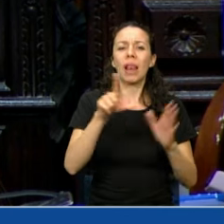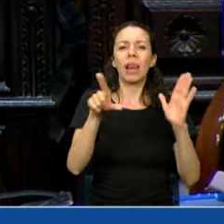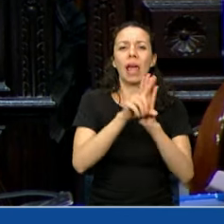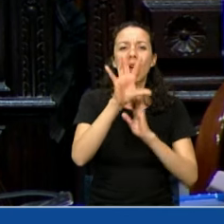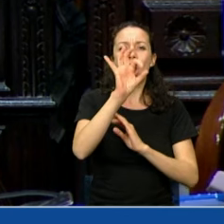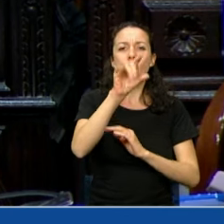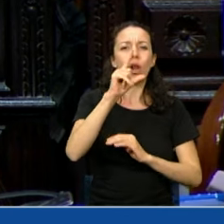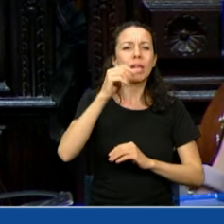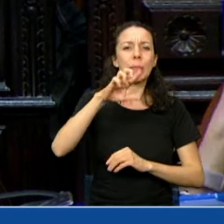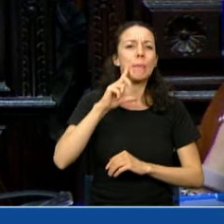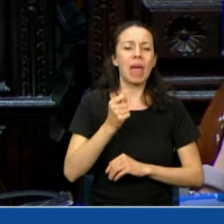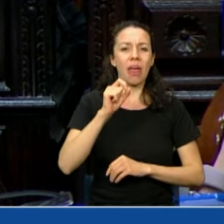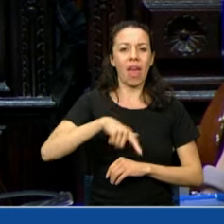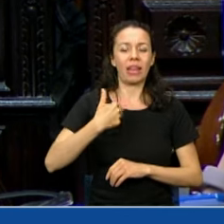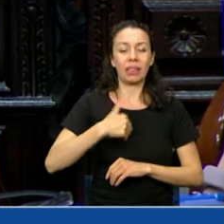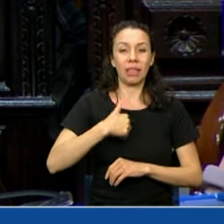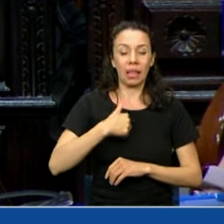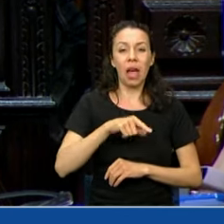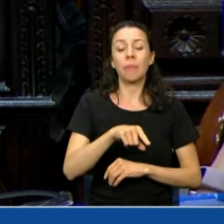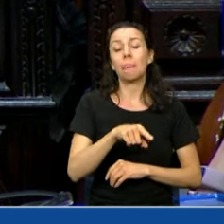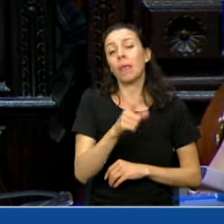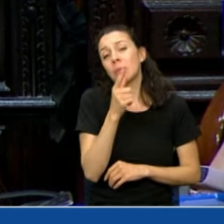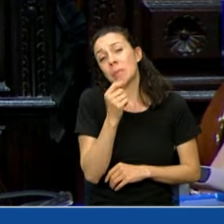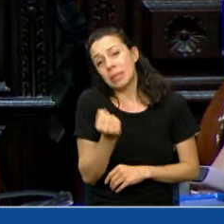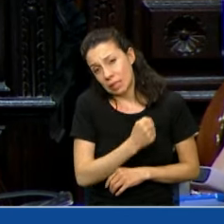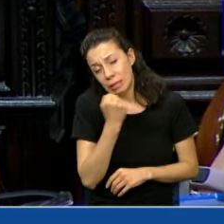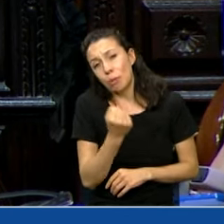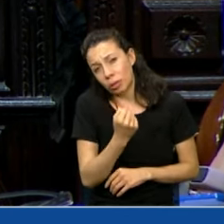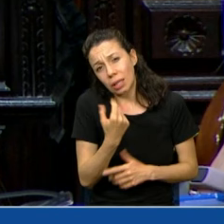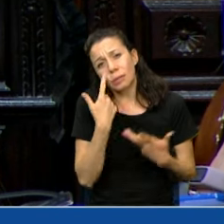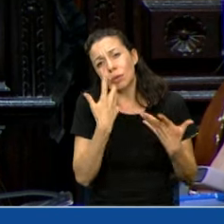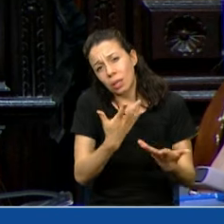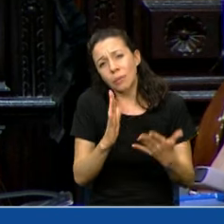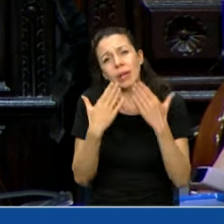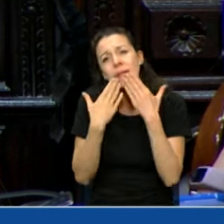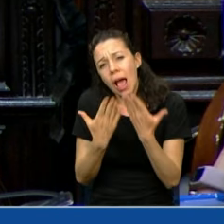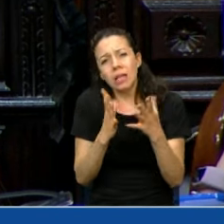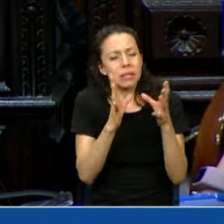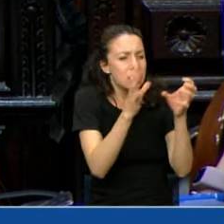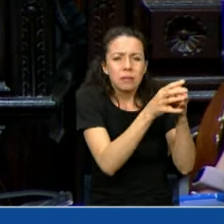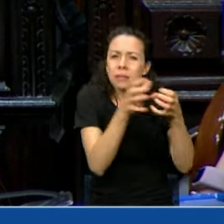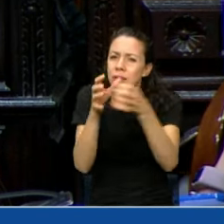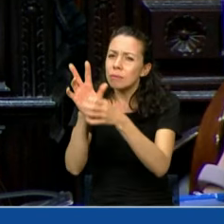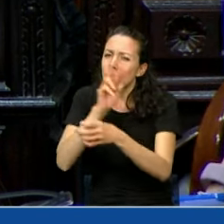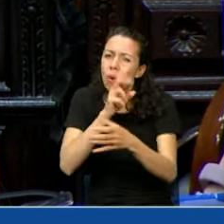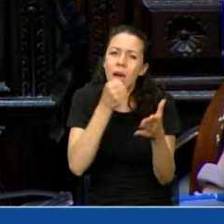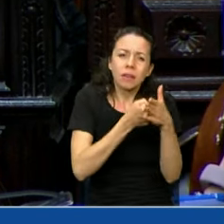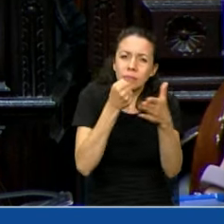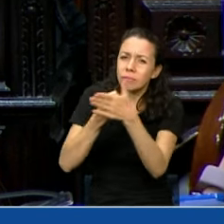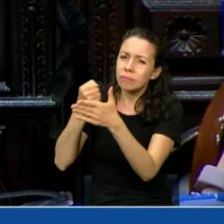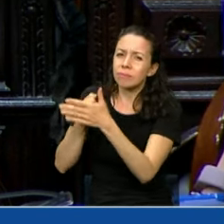en Argentina que digo me parece esto importante destacarlo porque tiene que ver con la Organización de las compañeras con el activismo